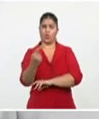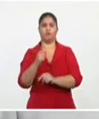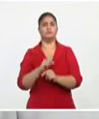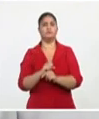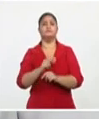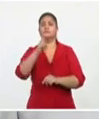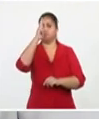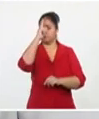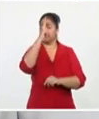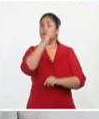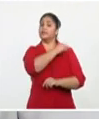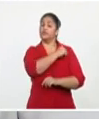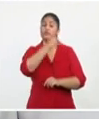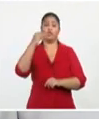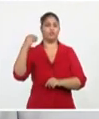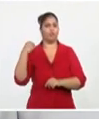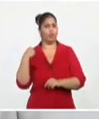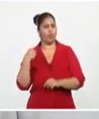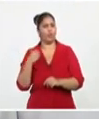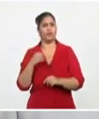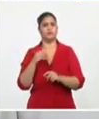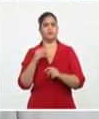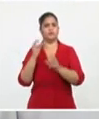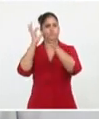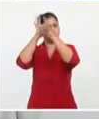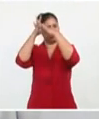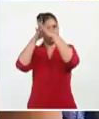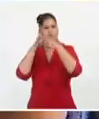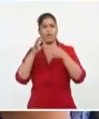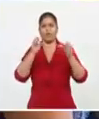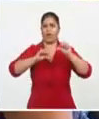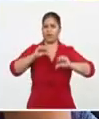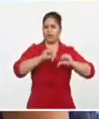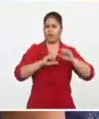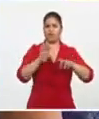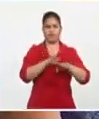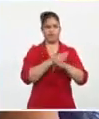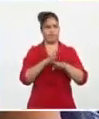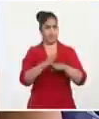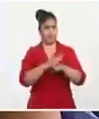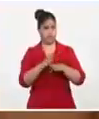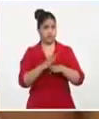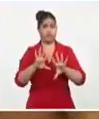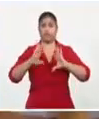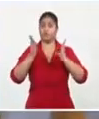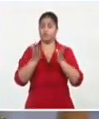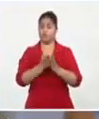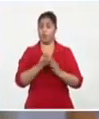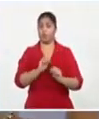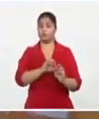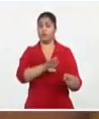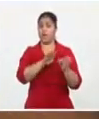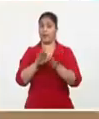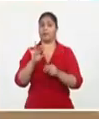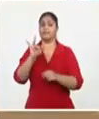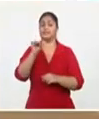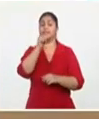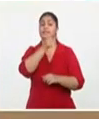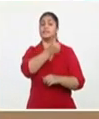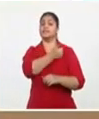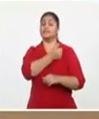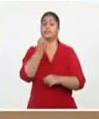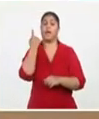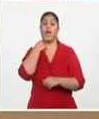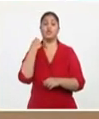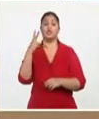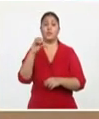Pharma y de Laboratorios Farmacéuticos Oriente. El 7 de diciembre de 2020, el Hospital